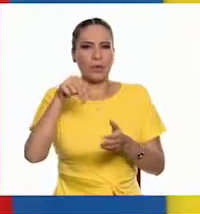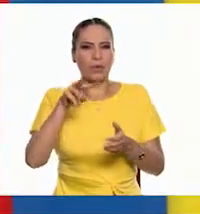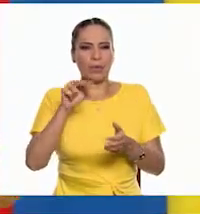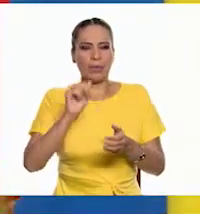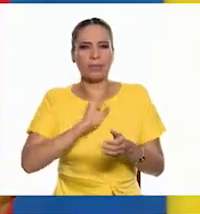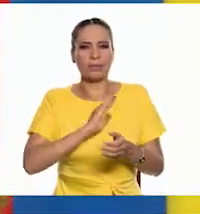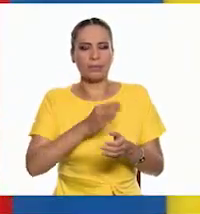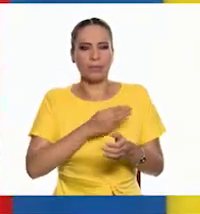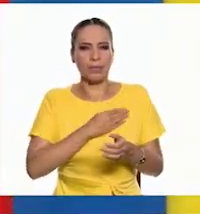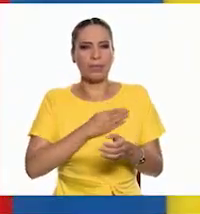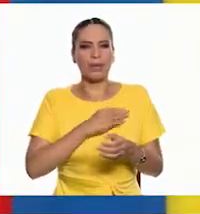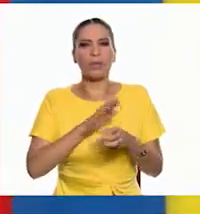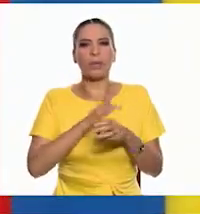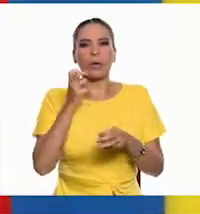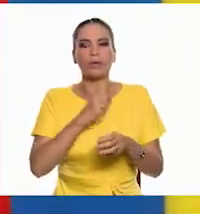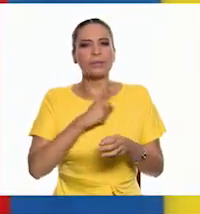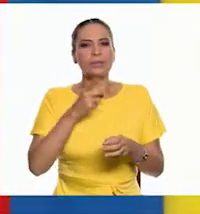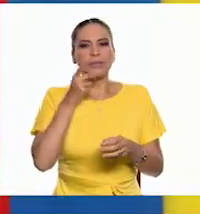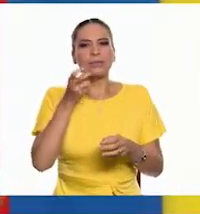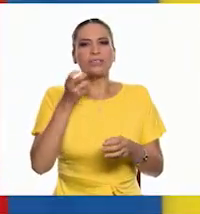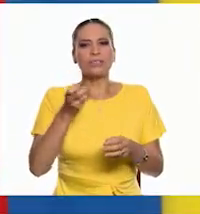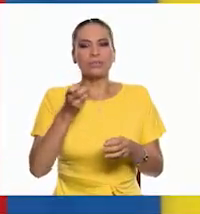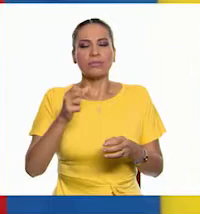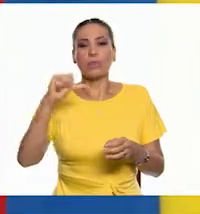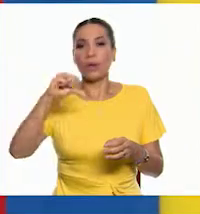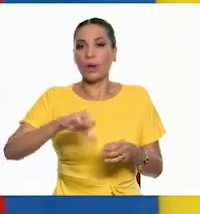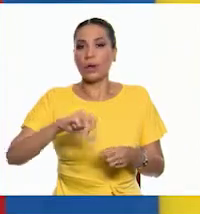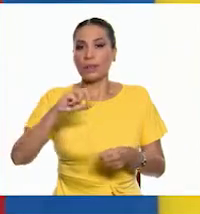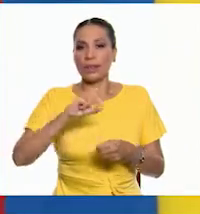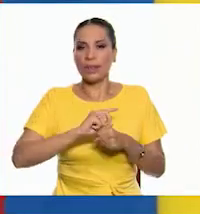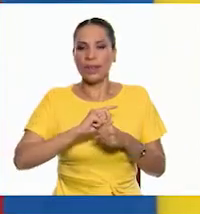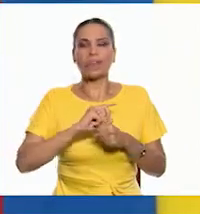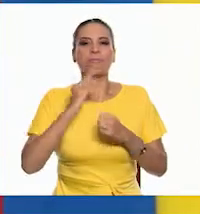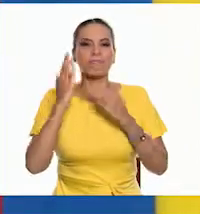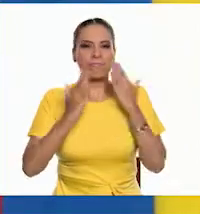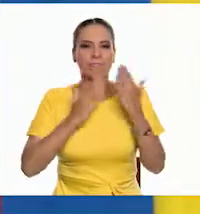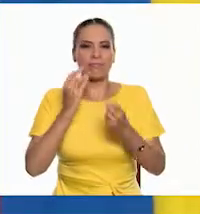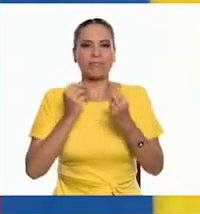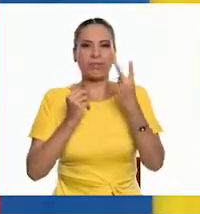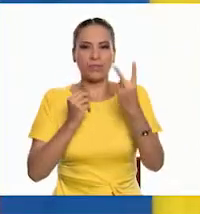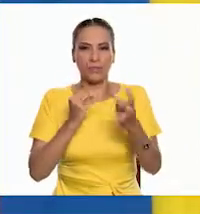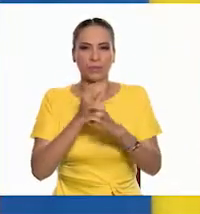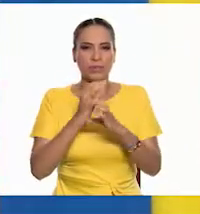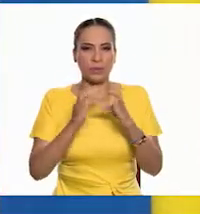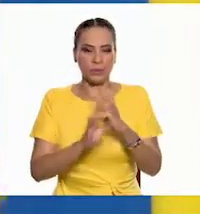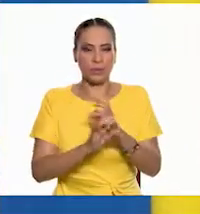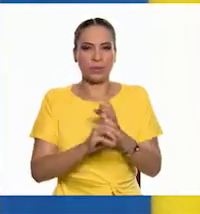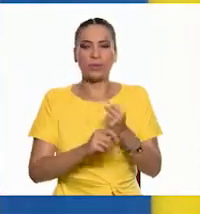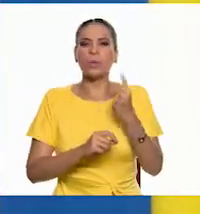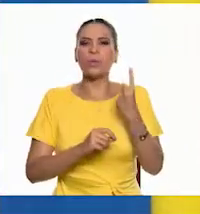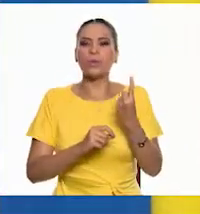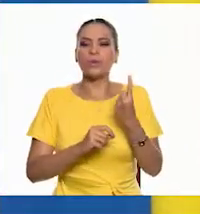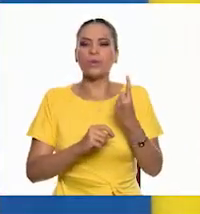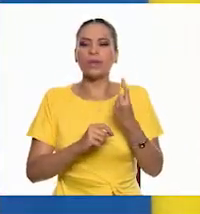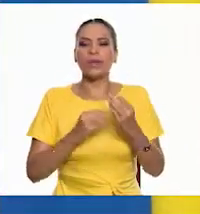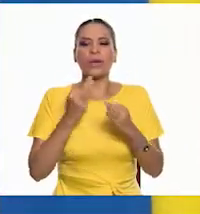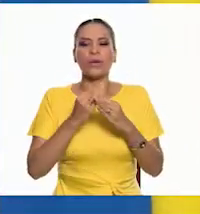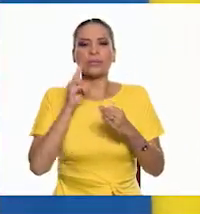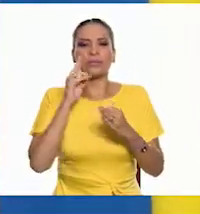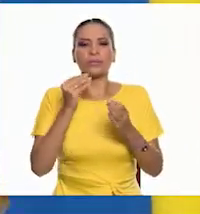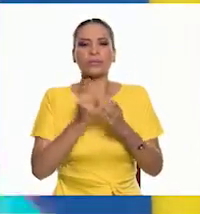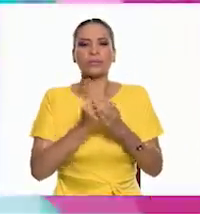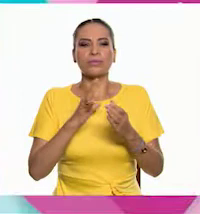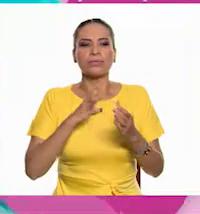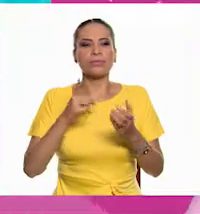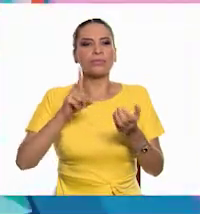A grandes rasgos podremos decir eso. Y el día de hoy vamos a estudiar dos causas más. Una que vamos a clasificar